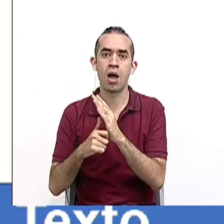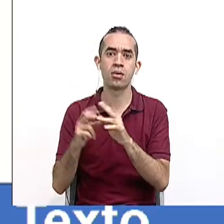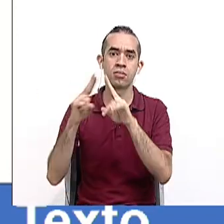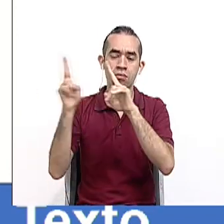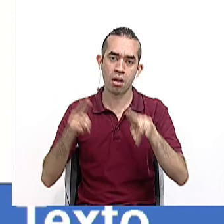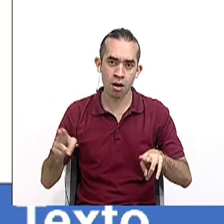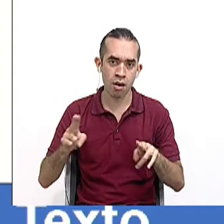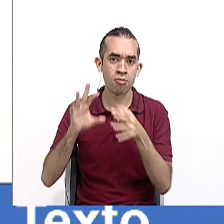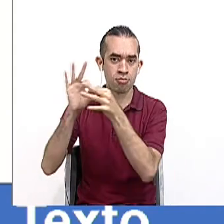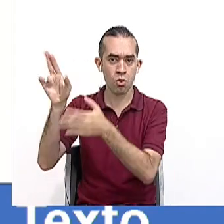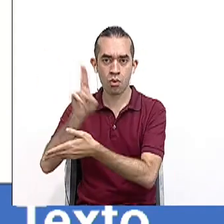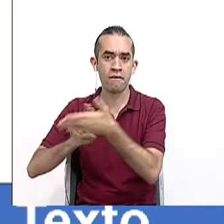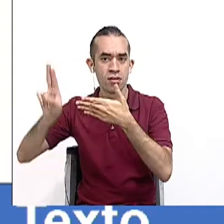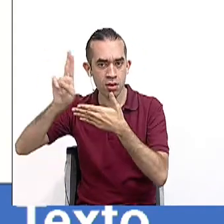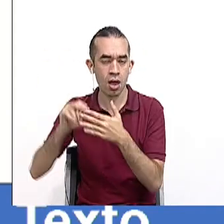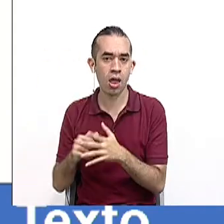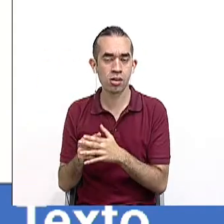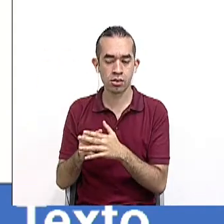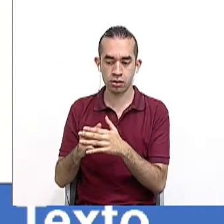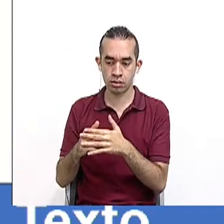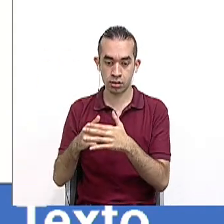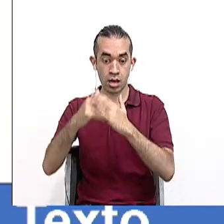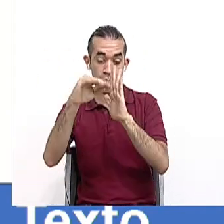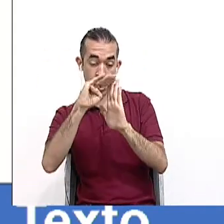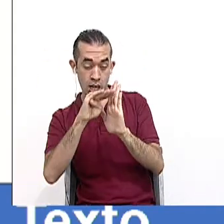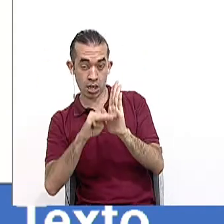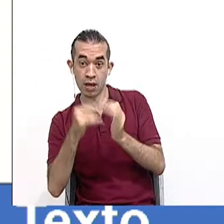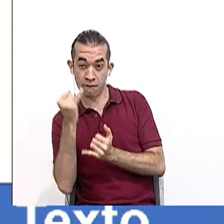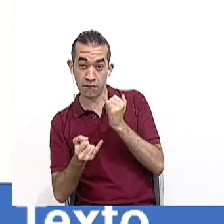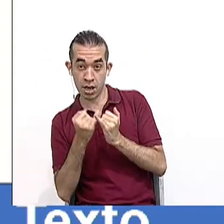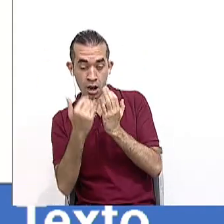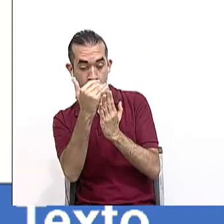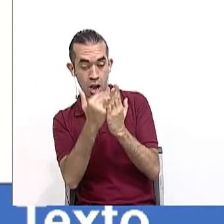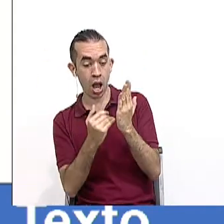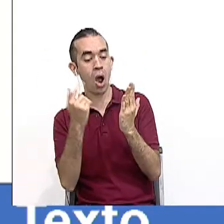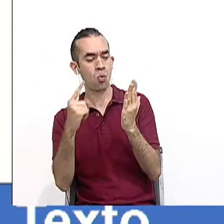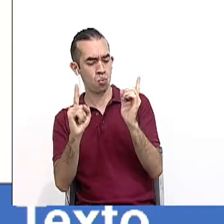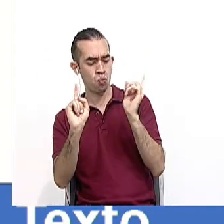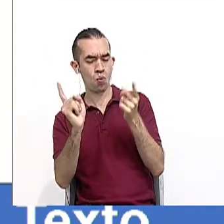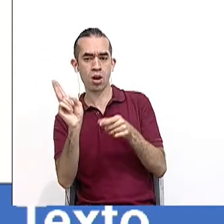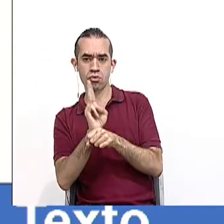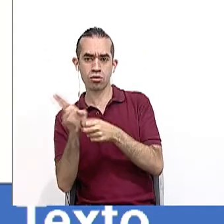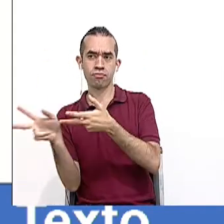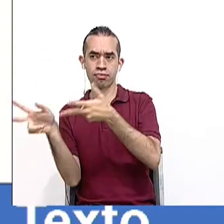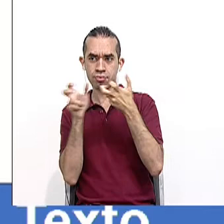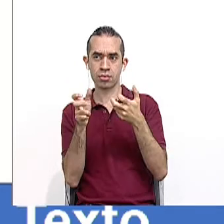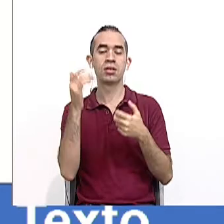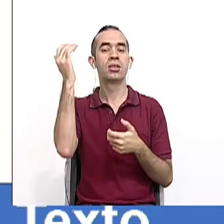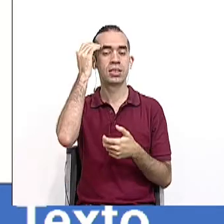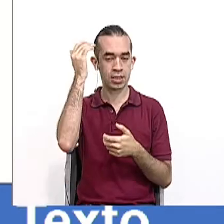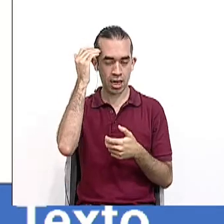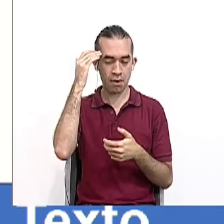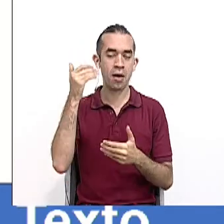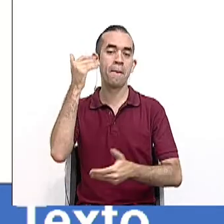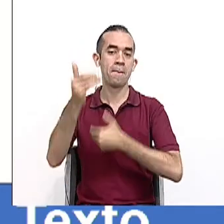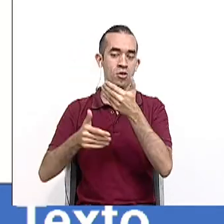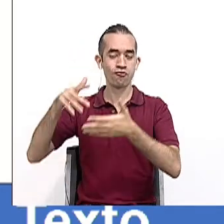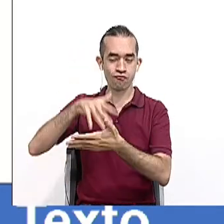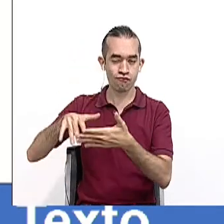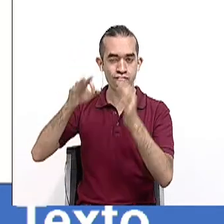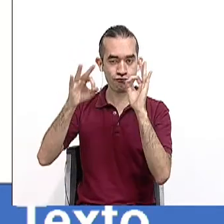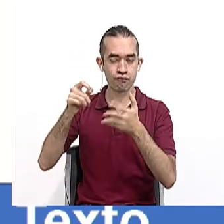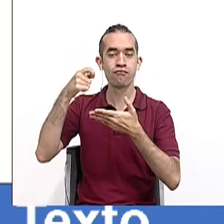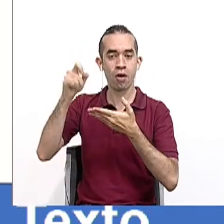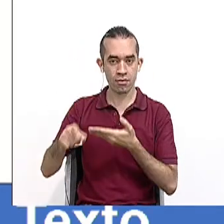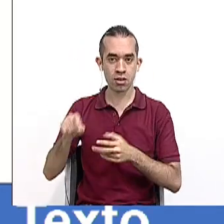académicos. Si ese texto presenta esa información, sabemos que se trató de un proceso estudiado, revisado